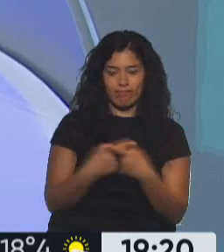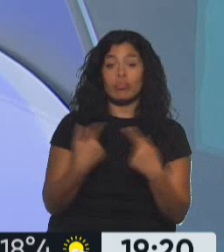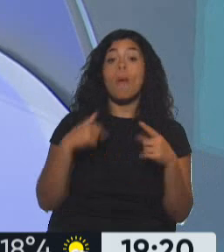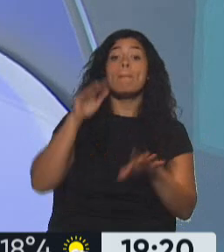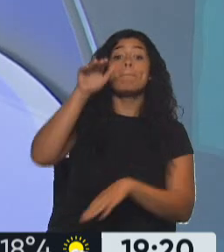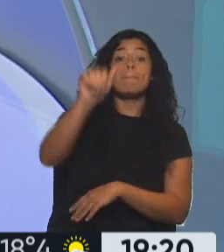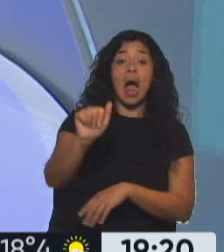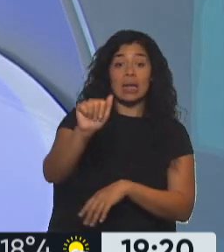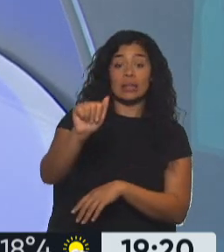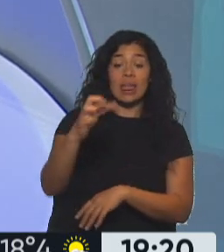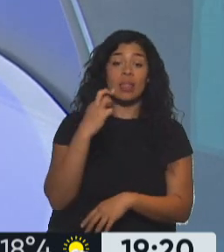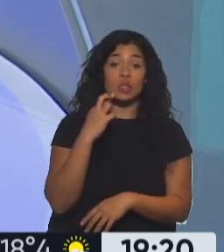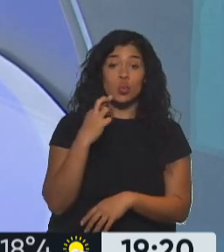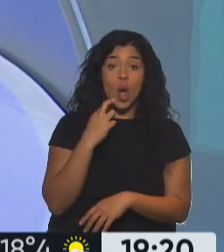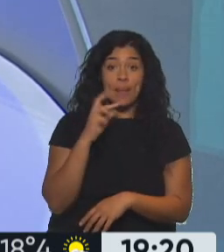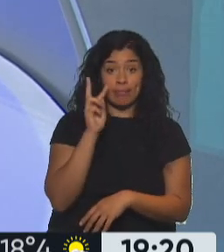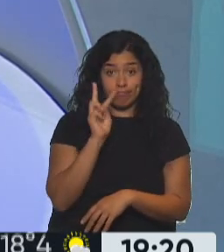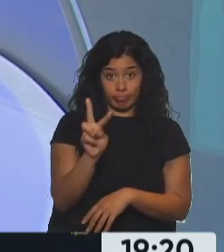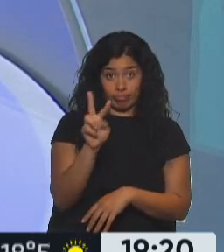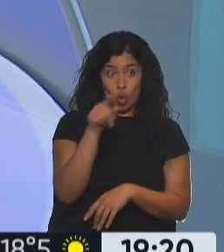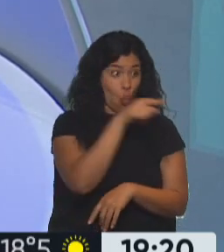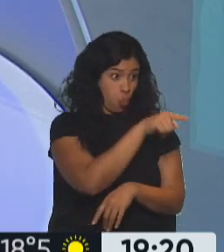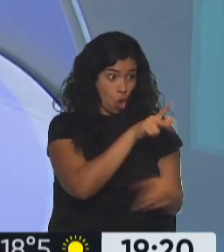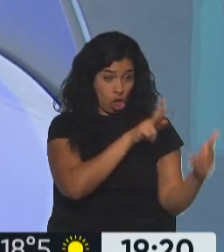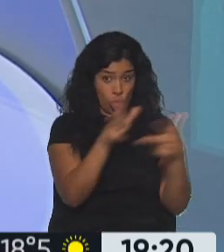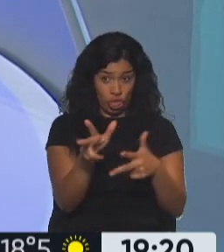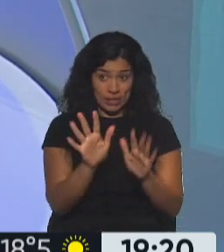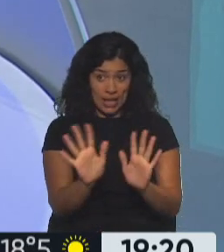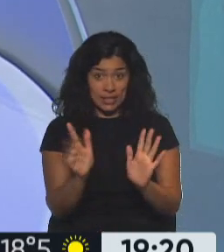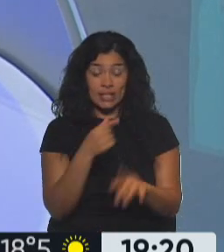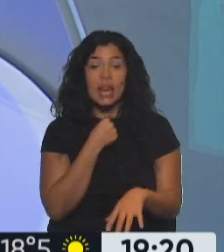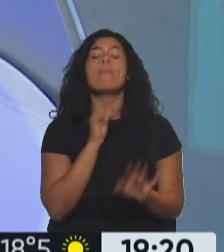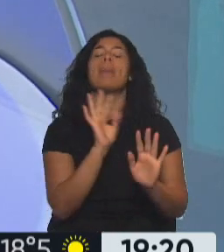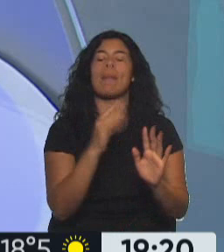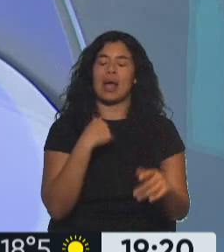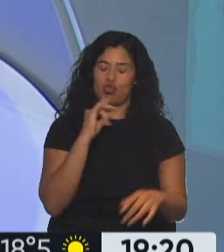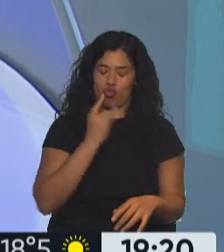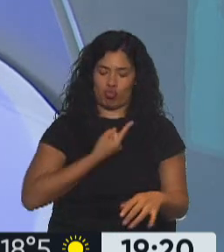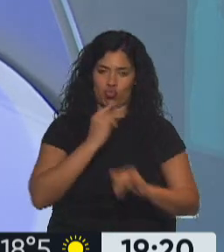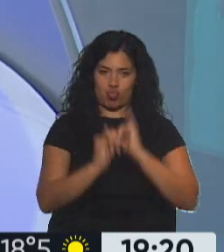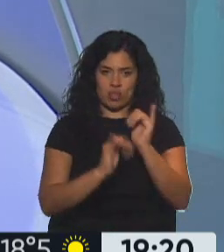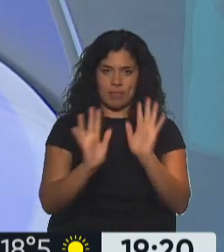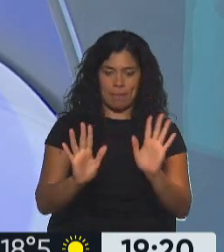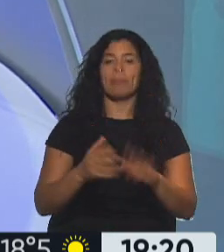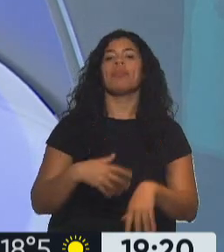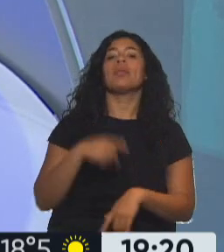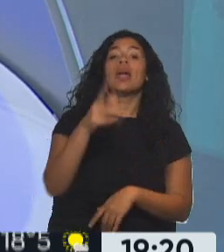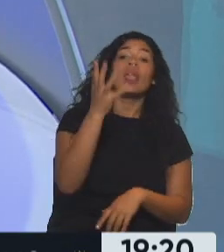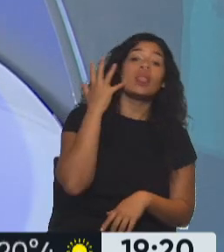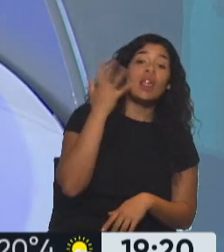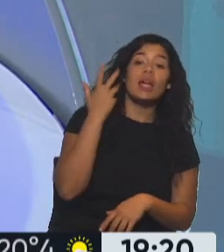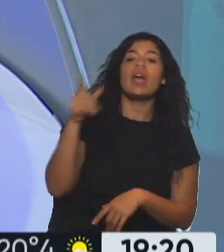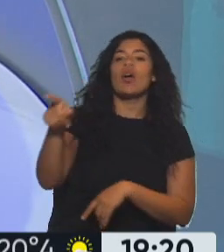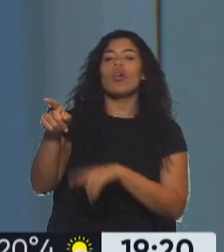martes 19. Ah. Esto es lo que querías decir vos, para que te lo cuento y me decís ahora. No. Tigre Godoy Cruz a las 19. ¿Qué pasa con el